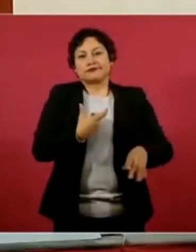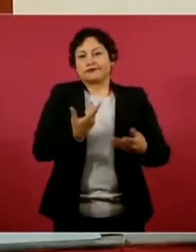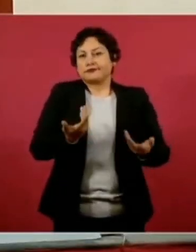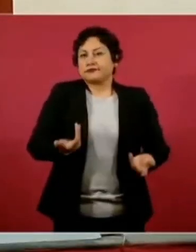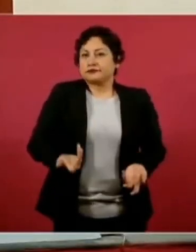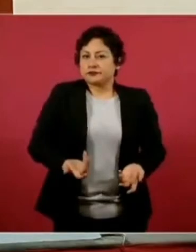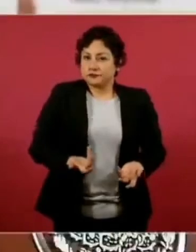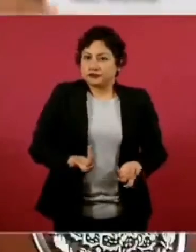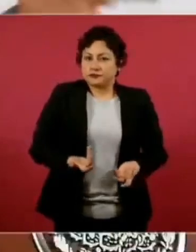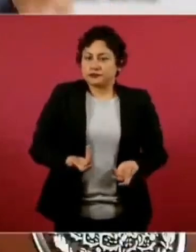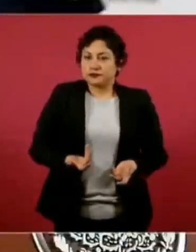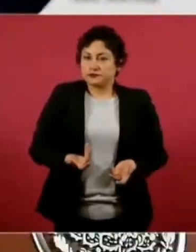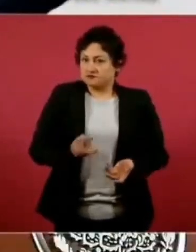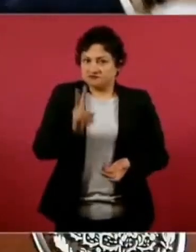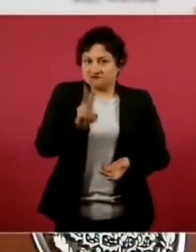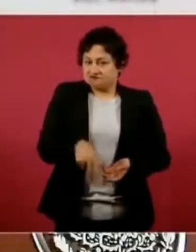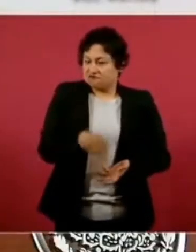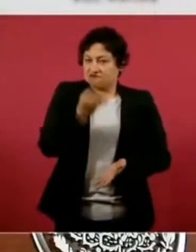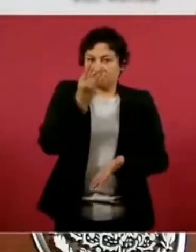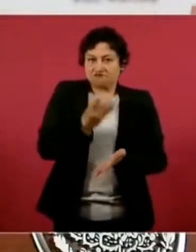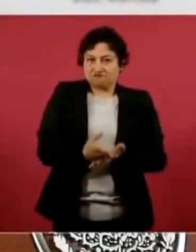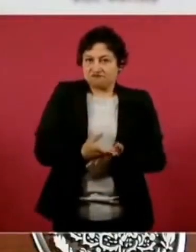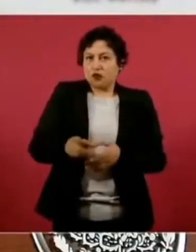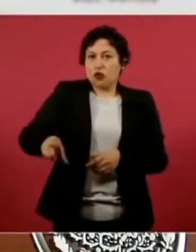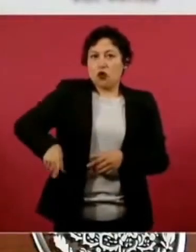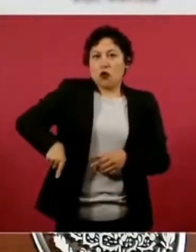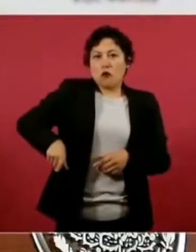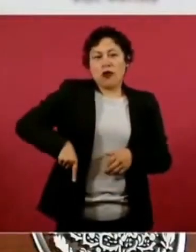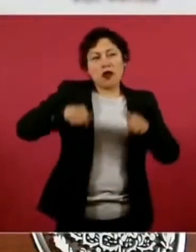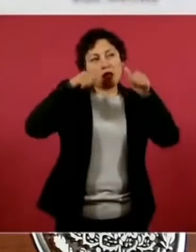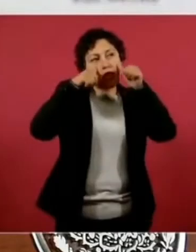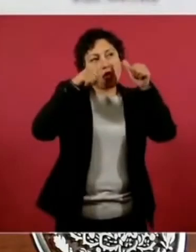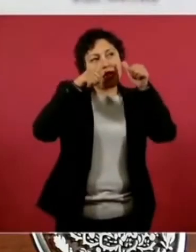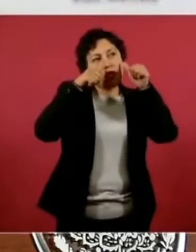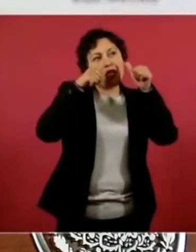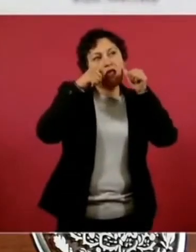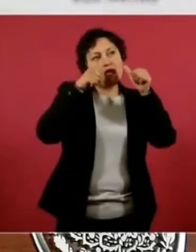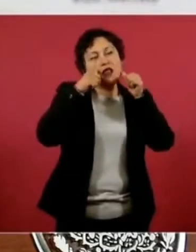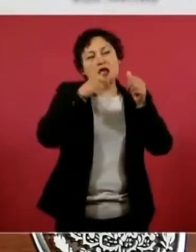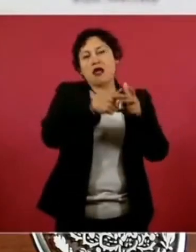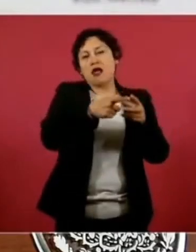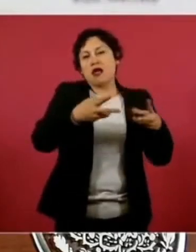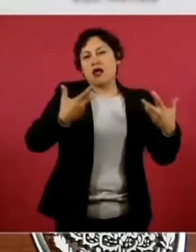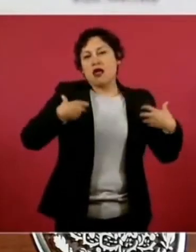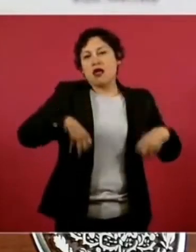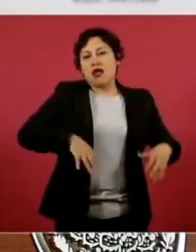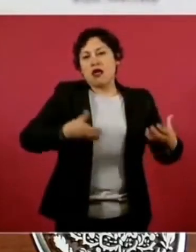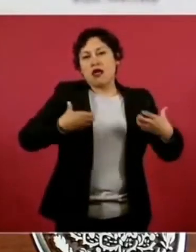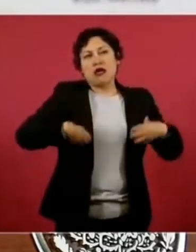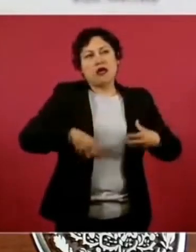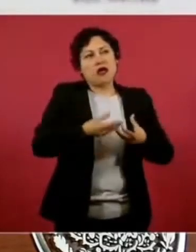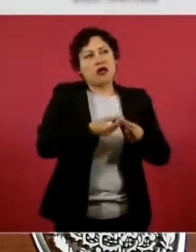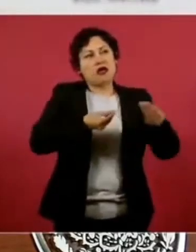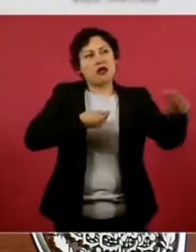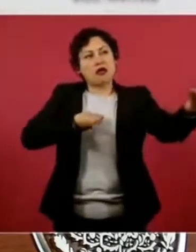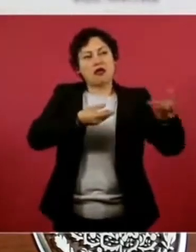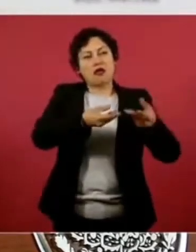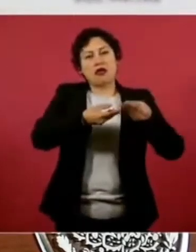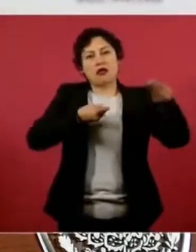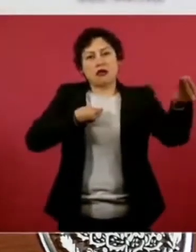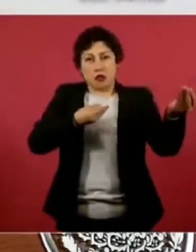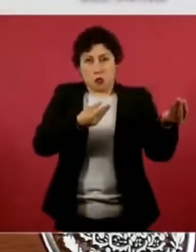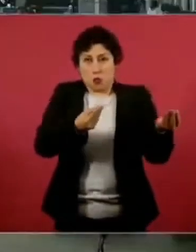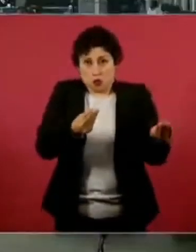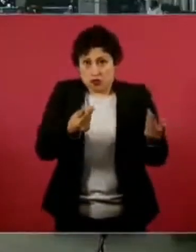Y así actuaban muchos funcionarios. Y se veía, regreso a